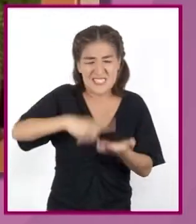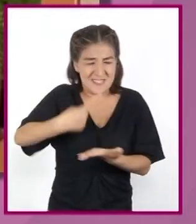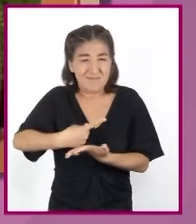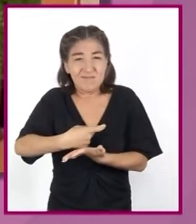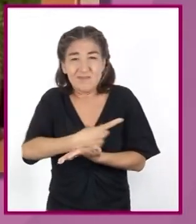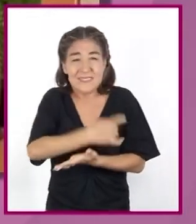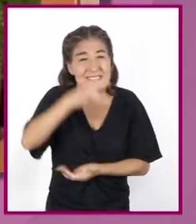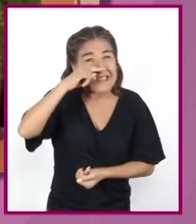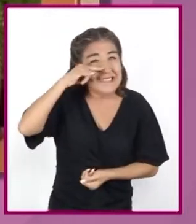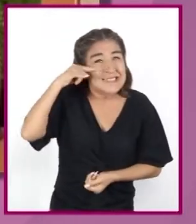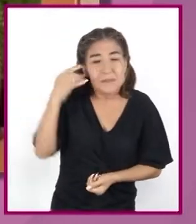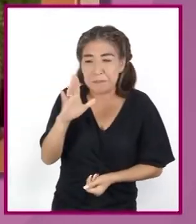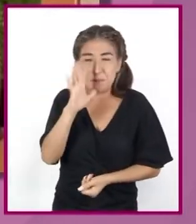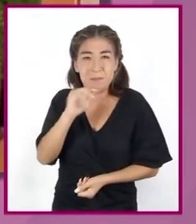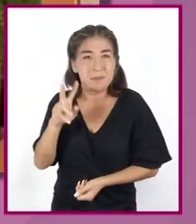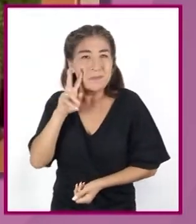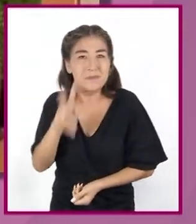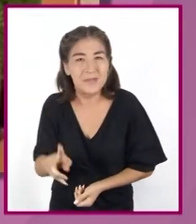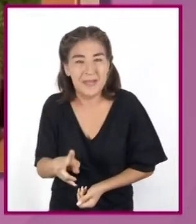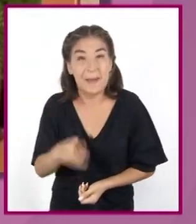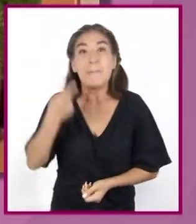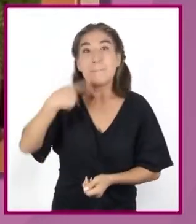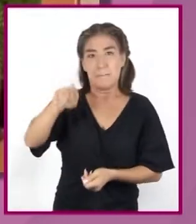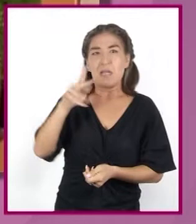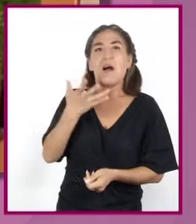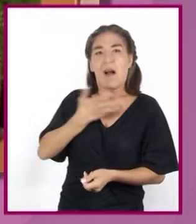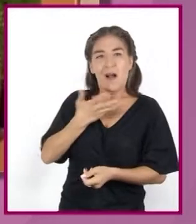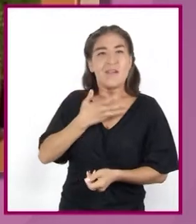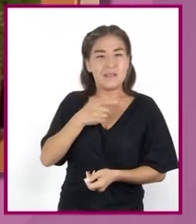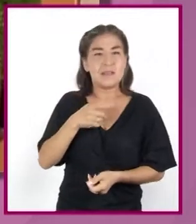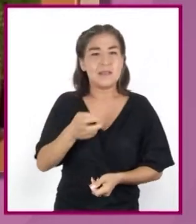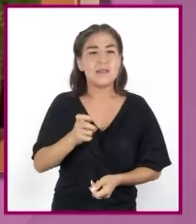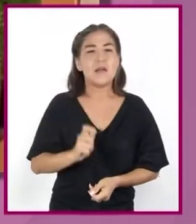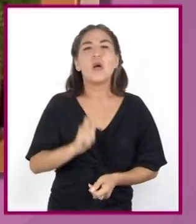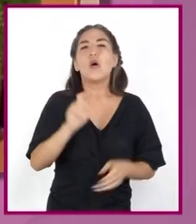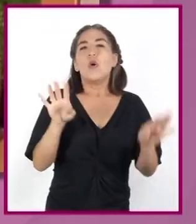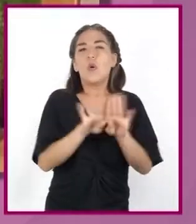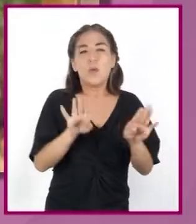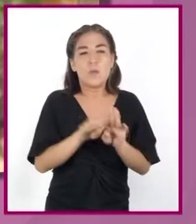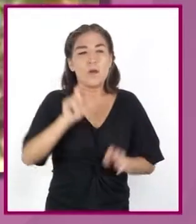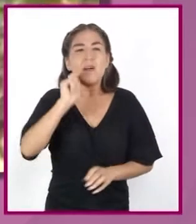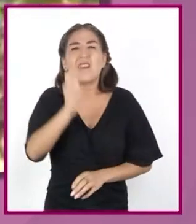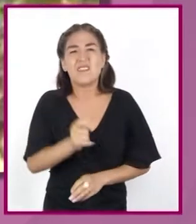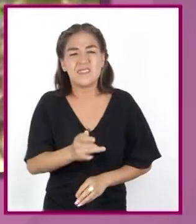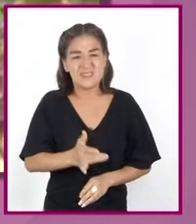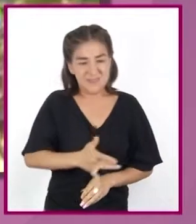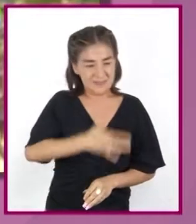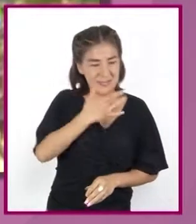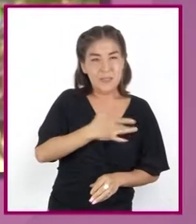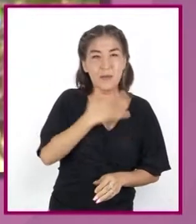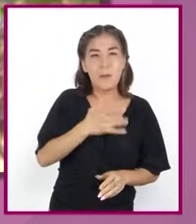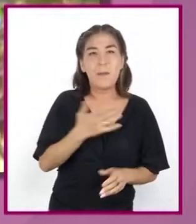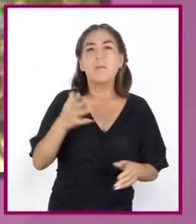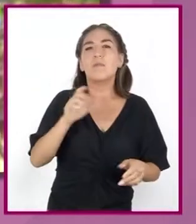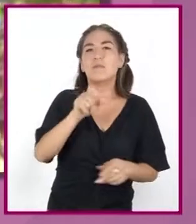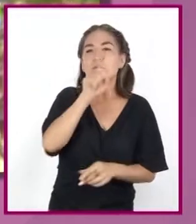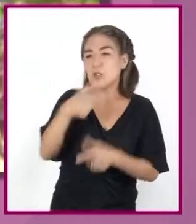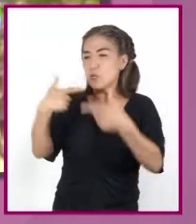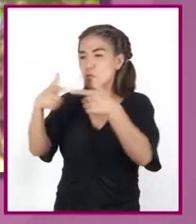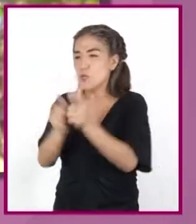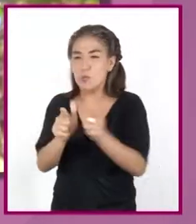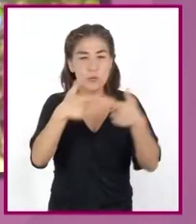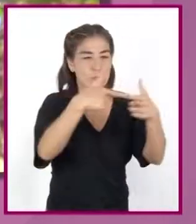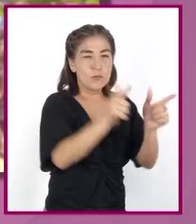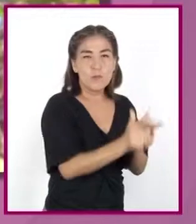microorganismos que no los podemos ver fácilmente. Lo inferimos por los grupos que están bien